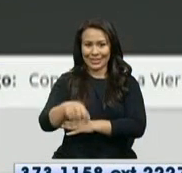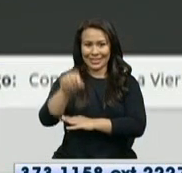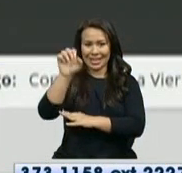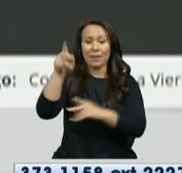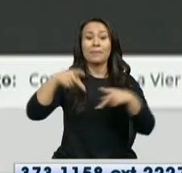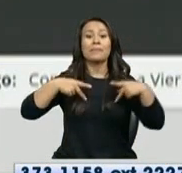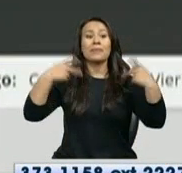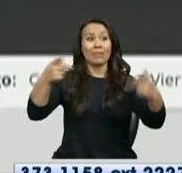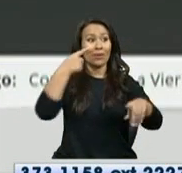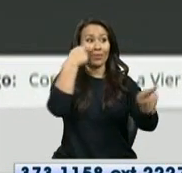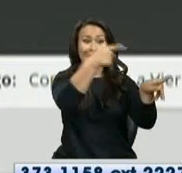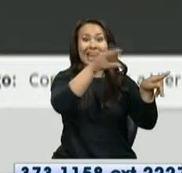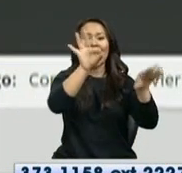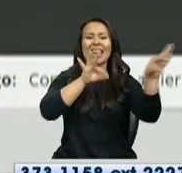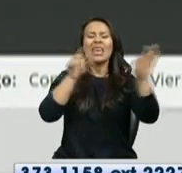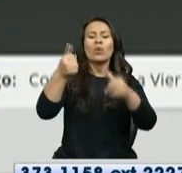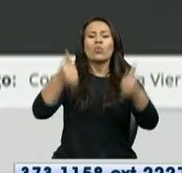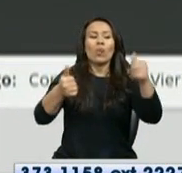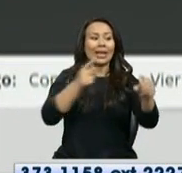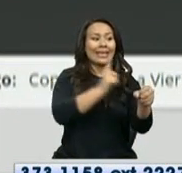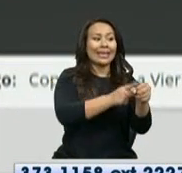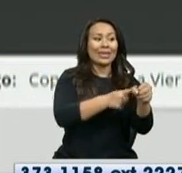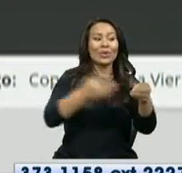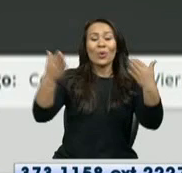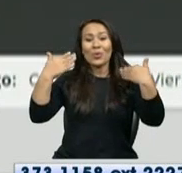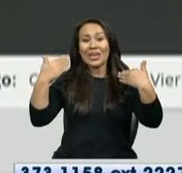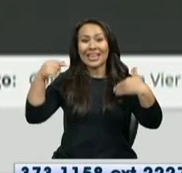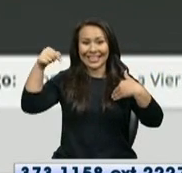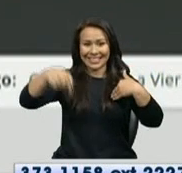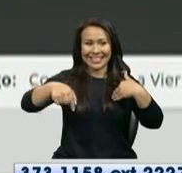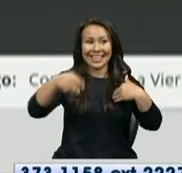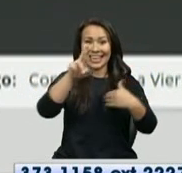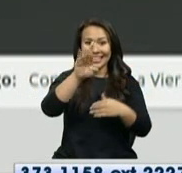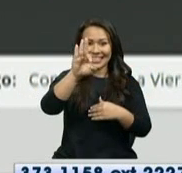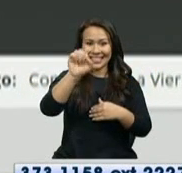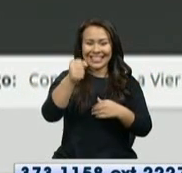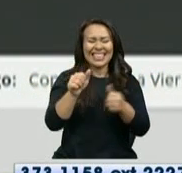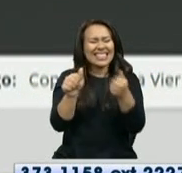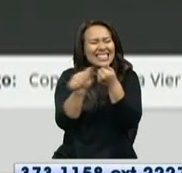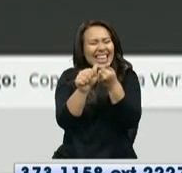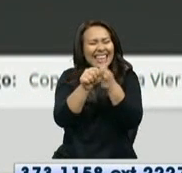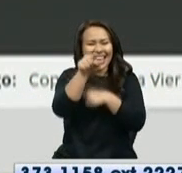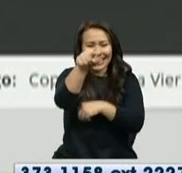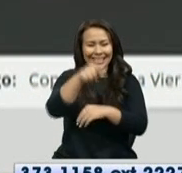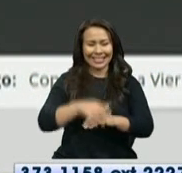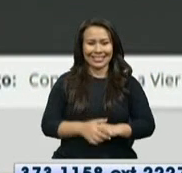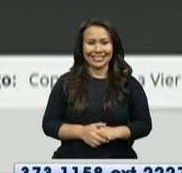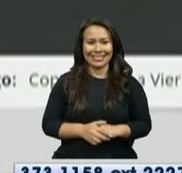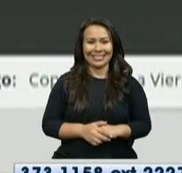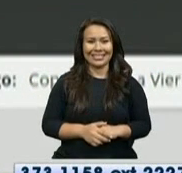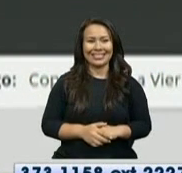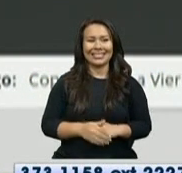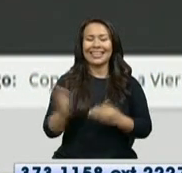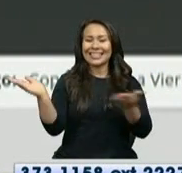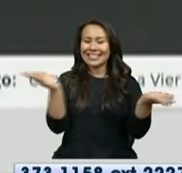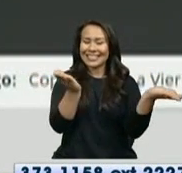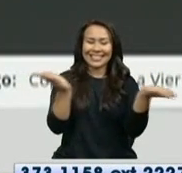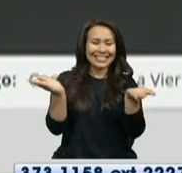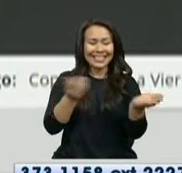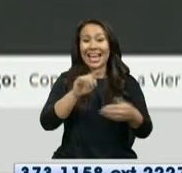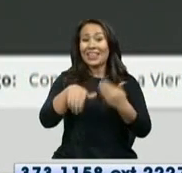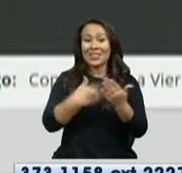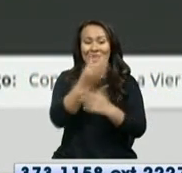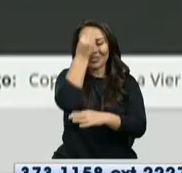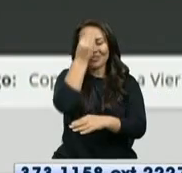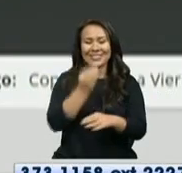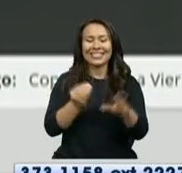rts.com.es/envivo. Allí elige la señal que deseen, Quito o Guayaquil. RTS está más cerca de ti. María Mercedes y amigos, muchísimas